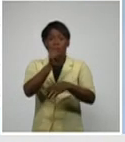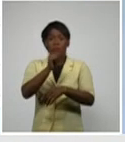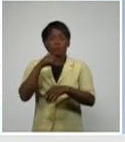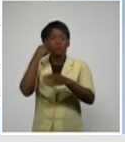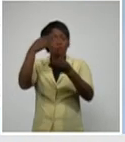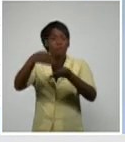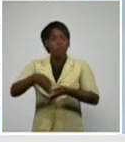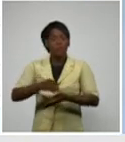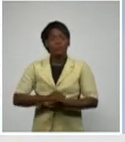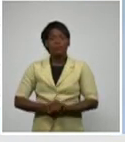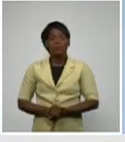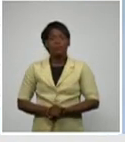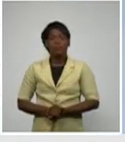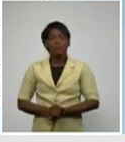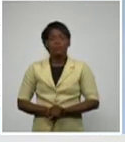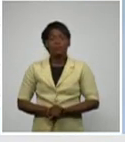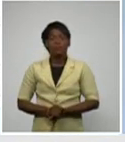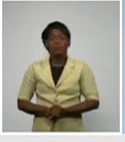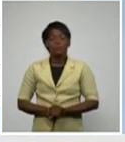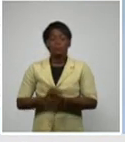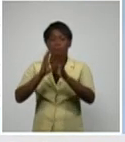esto, pues ya suman